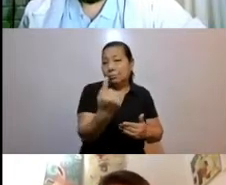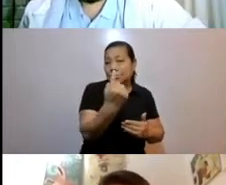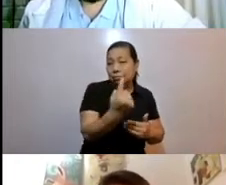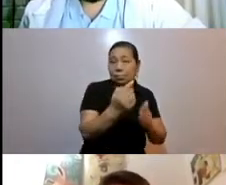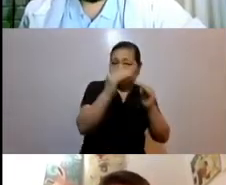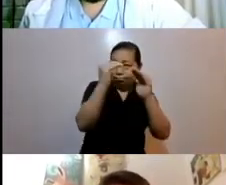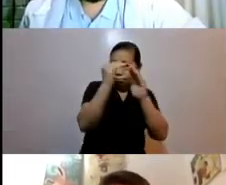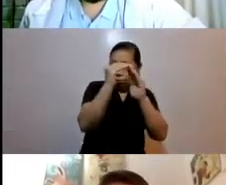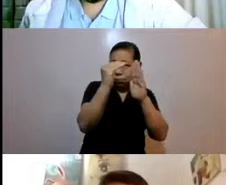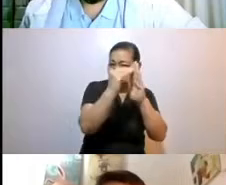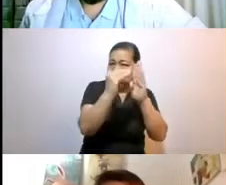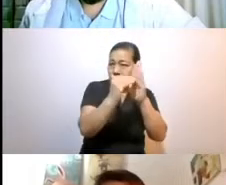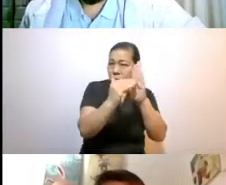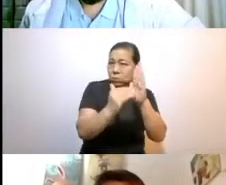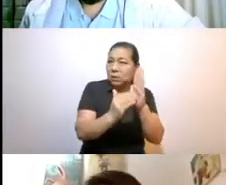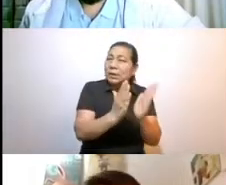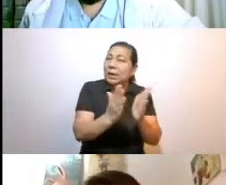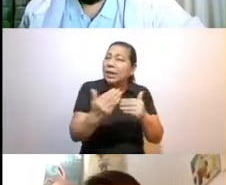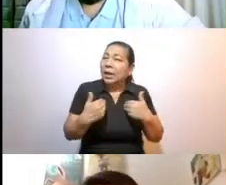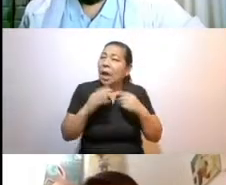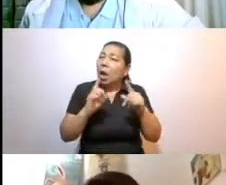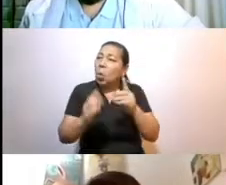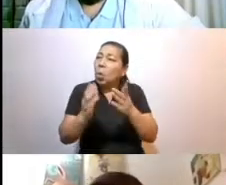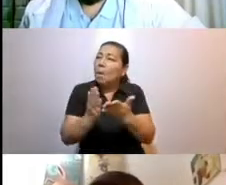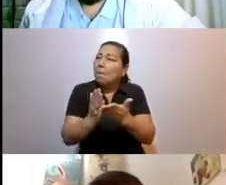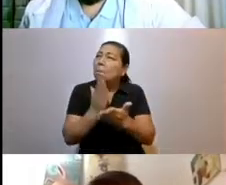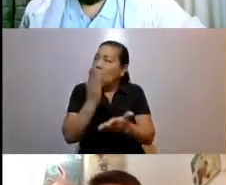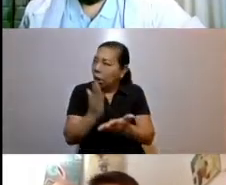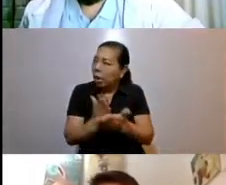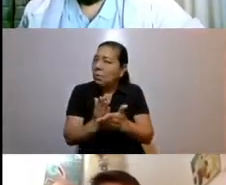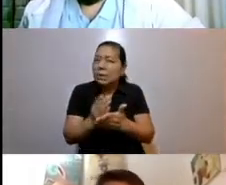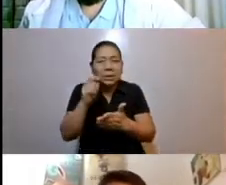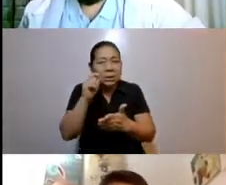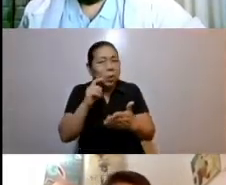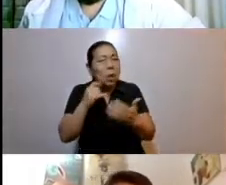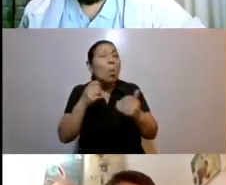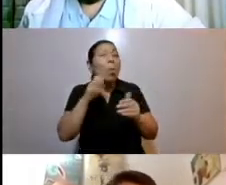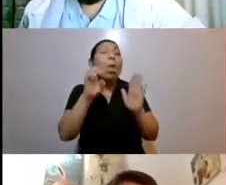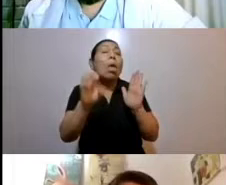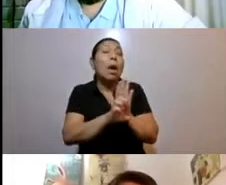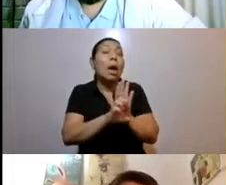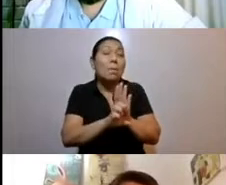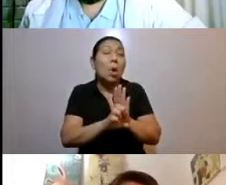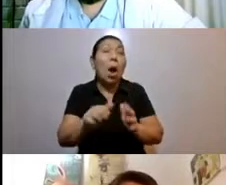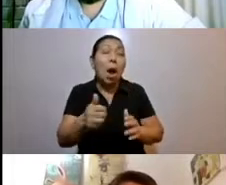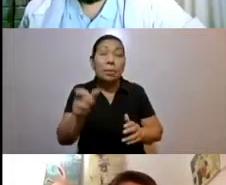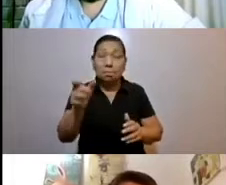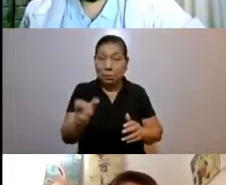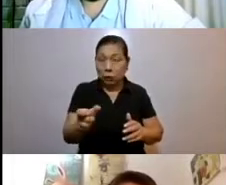específica tiene dificultades sexuales en estos momentos. Por ejemplo, hay gente que